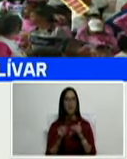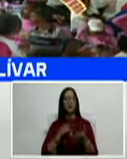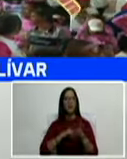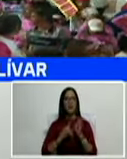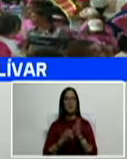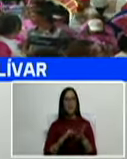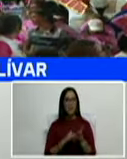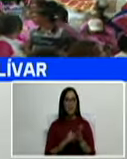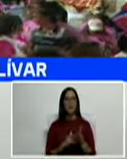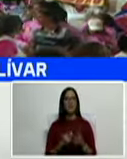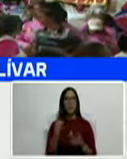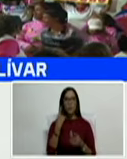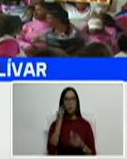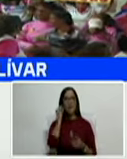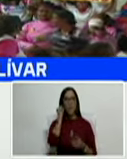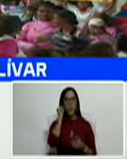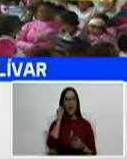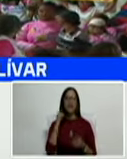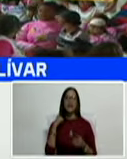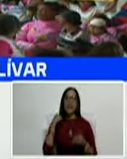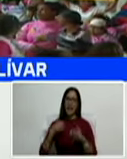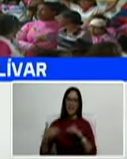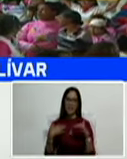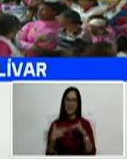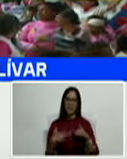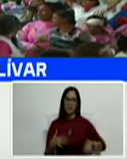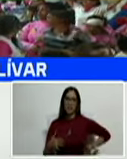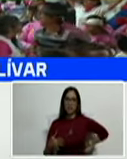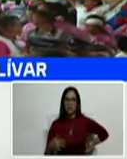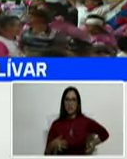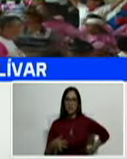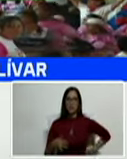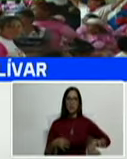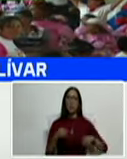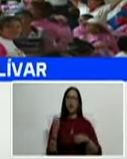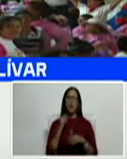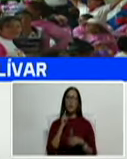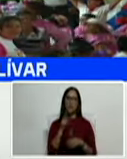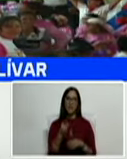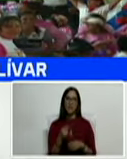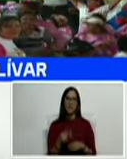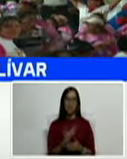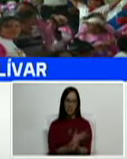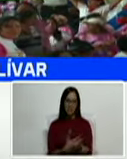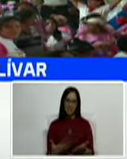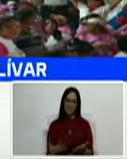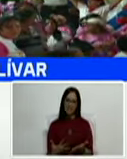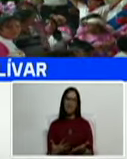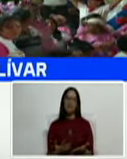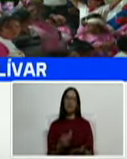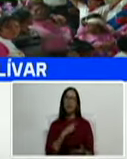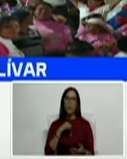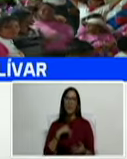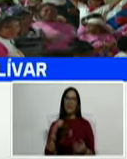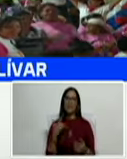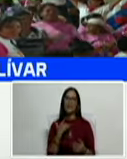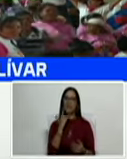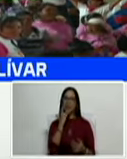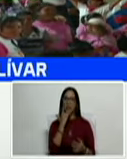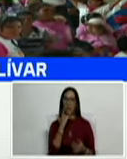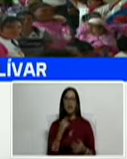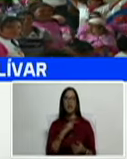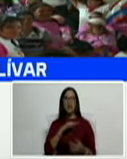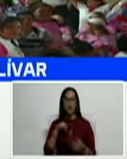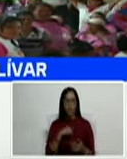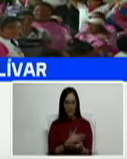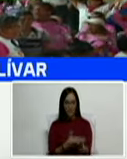significa ser una mujer aguerrida, que como usted dijo, por nuestras venas corre sangre de nuestras heroínas y por